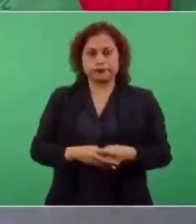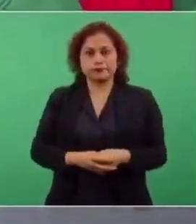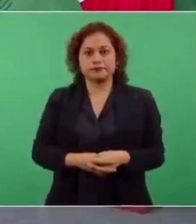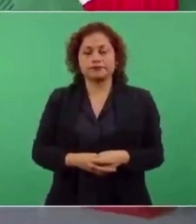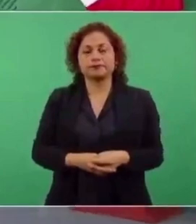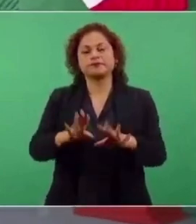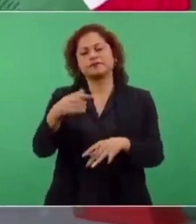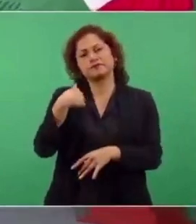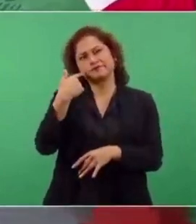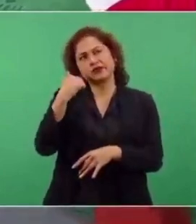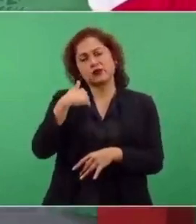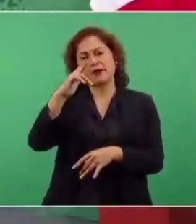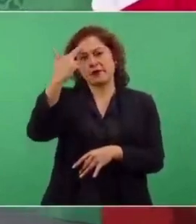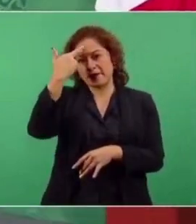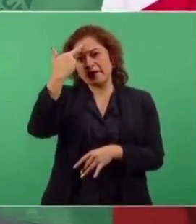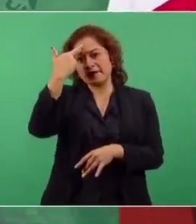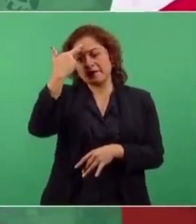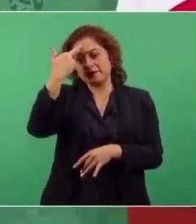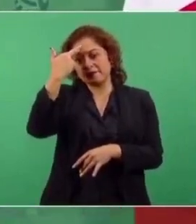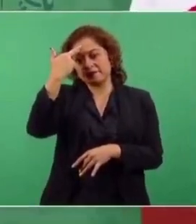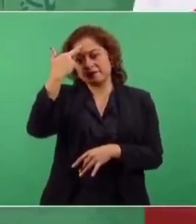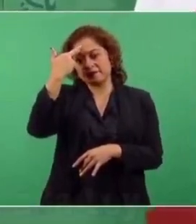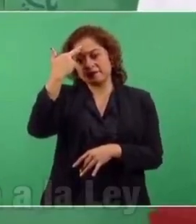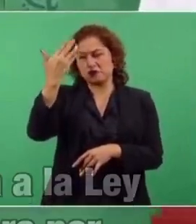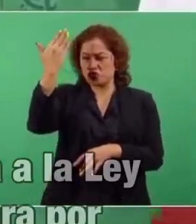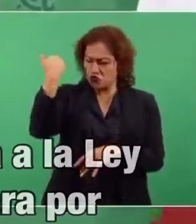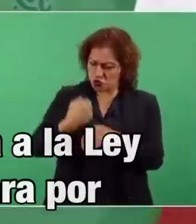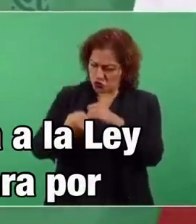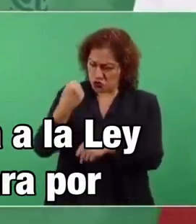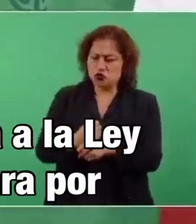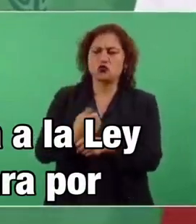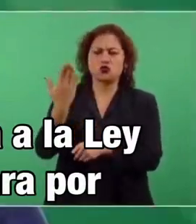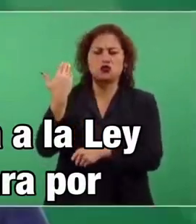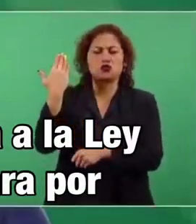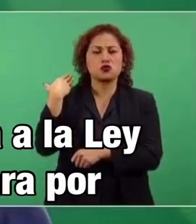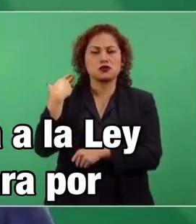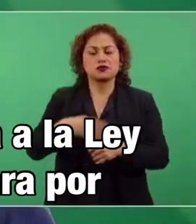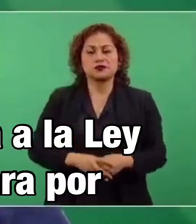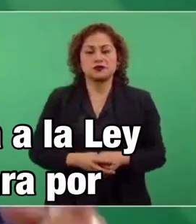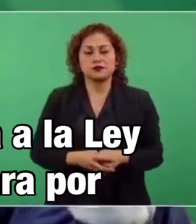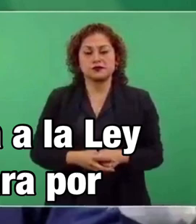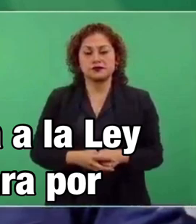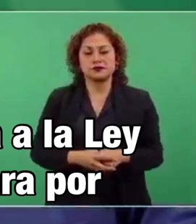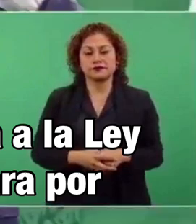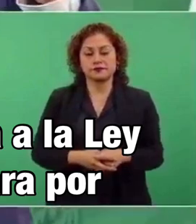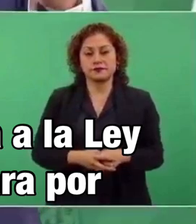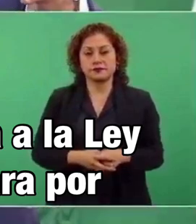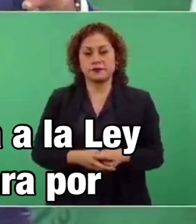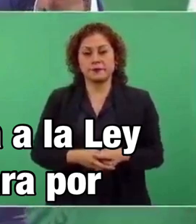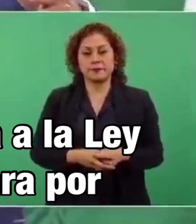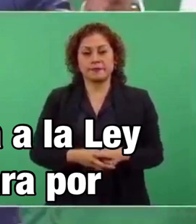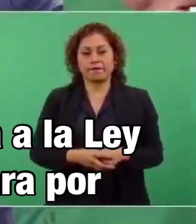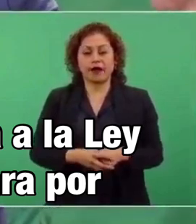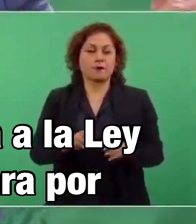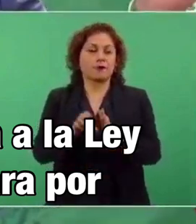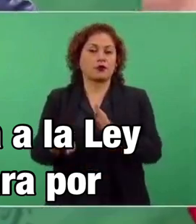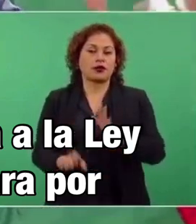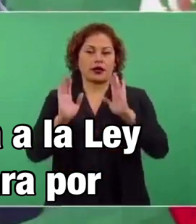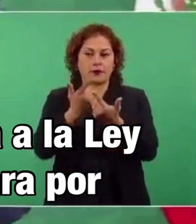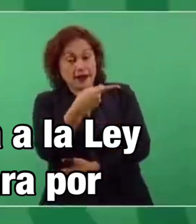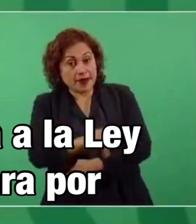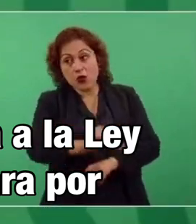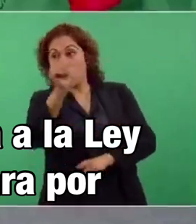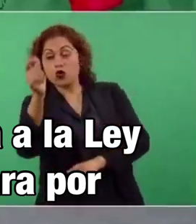recuerdo que hace algunos años ya se tenía una candidata de un